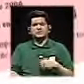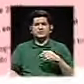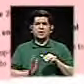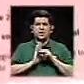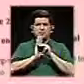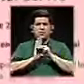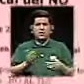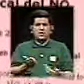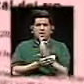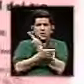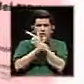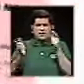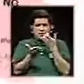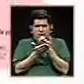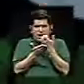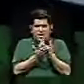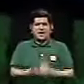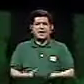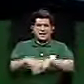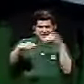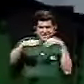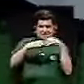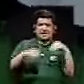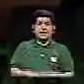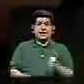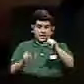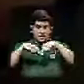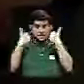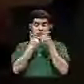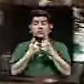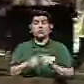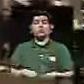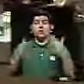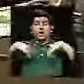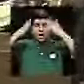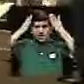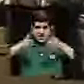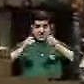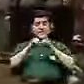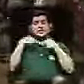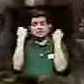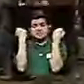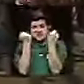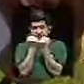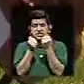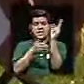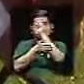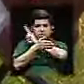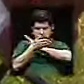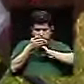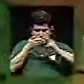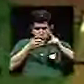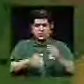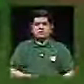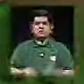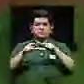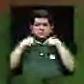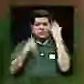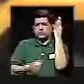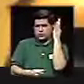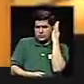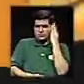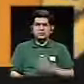y excluyente este movimiento reunió a organizaciones ambientalistas sindicatos universidades grupos